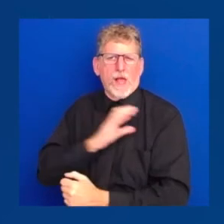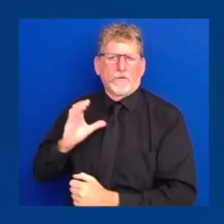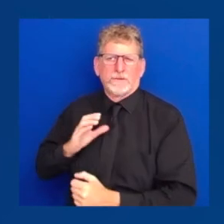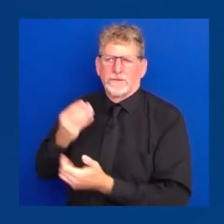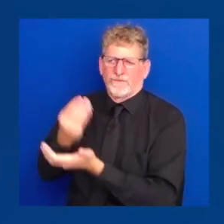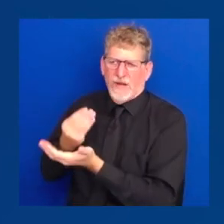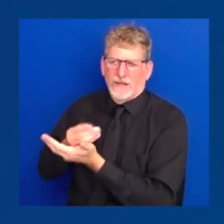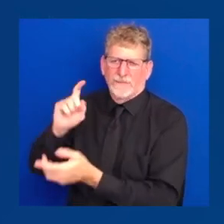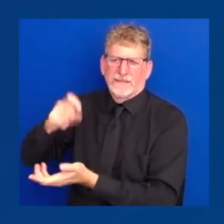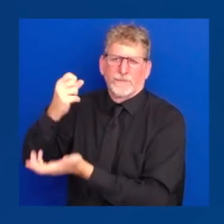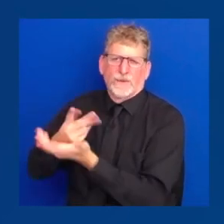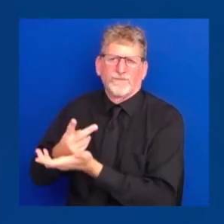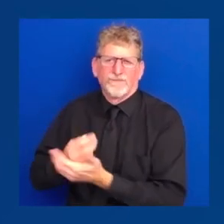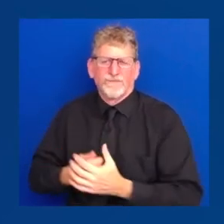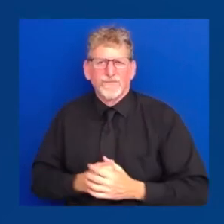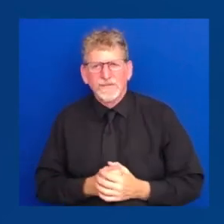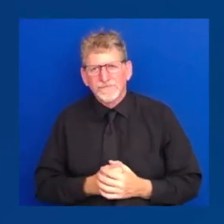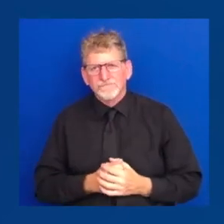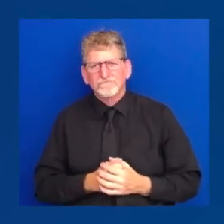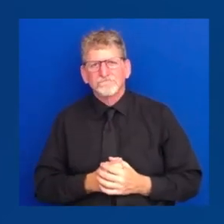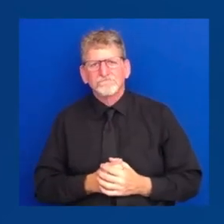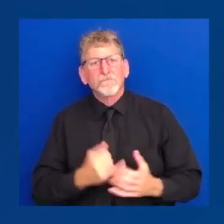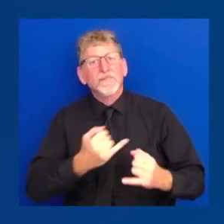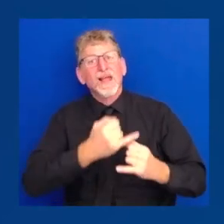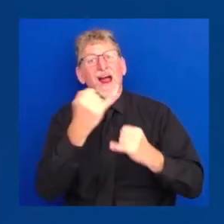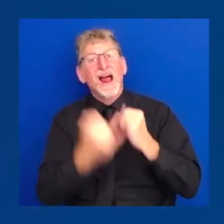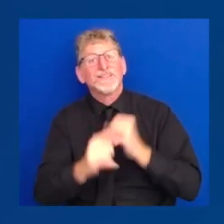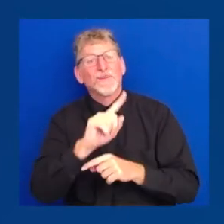Last question. Let's go to Pedro Rojas at Univision.